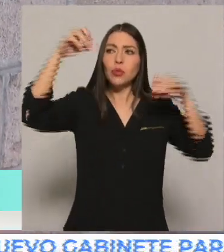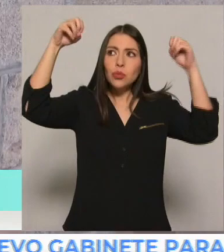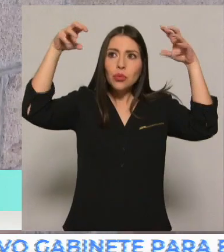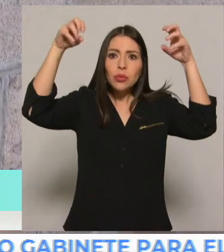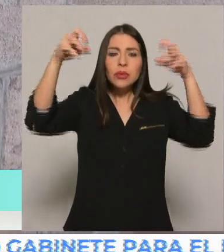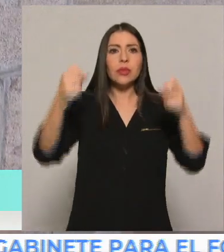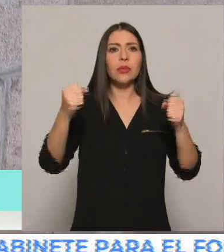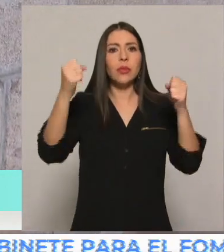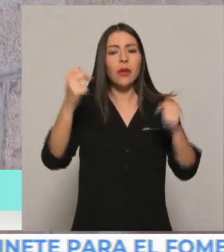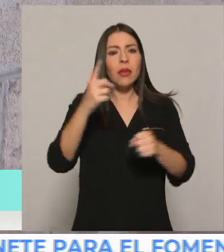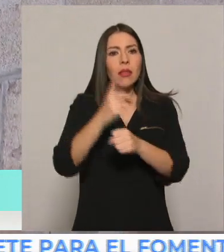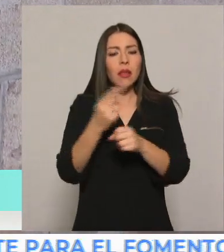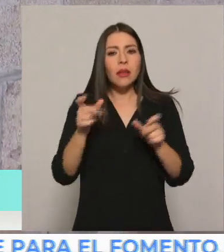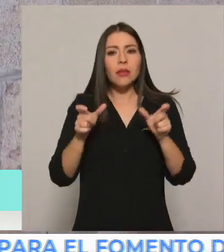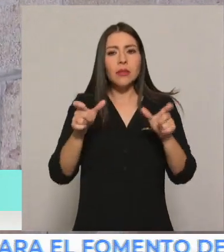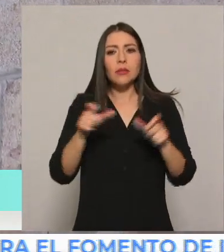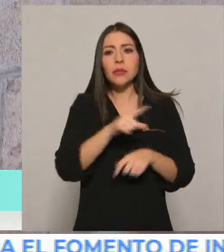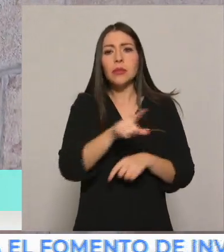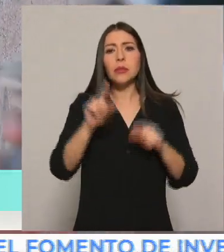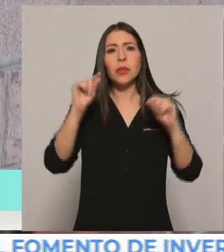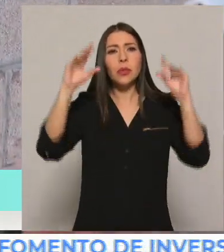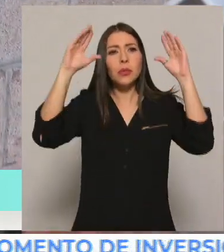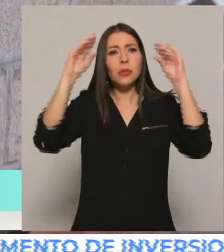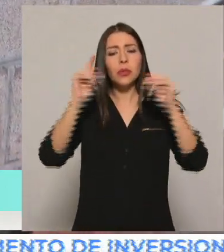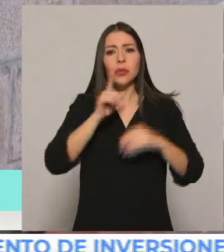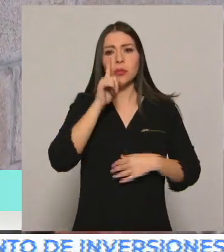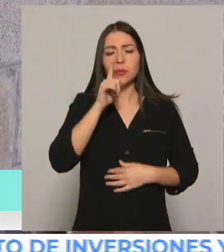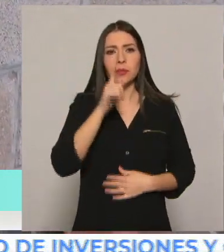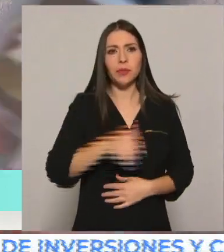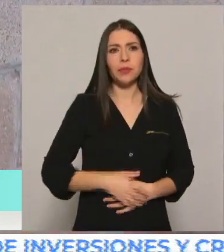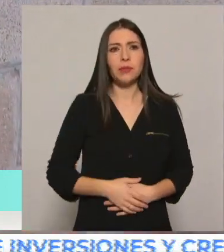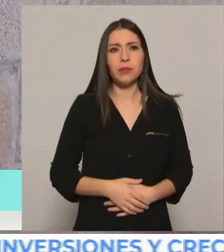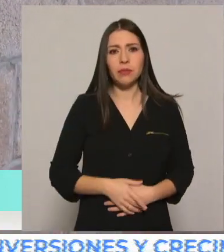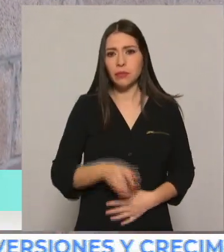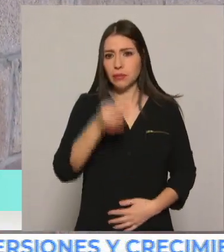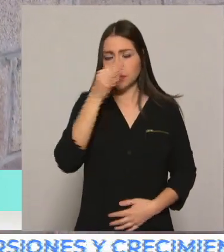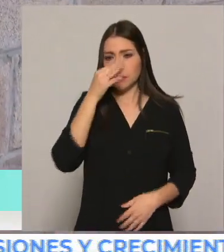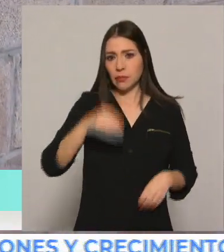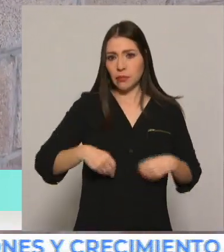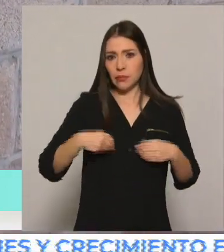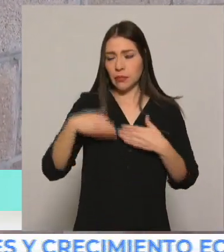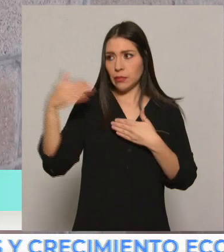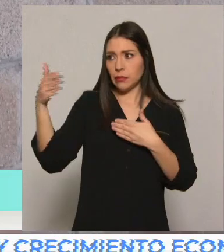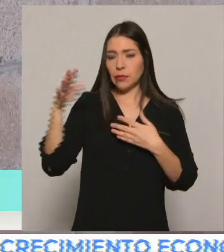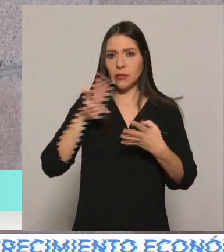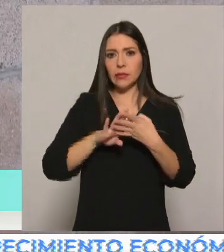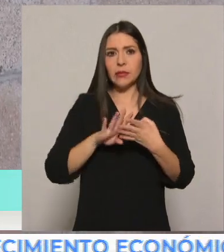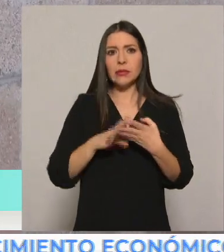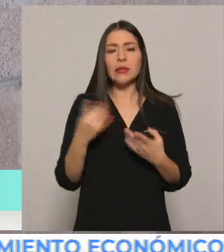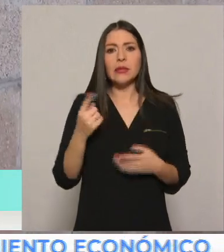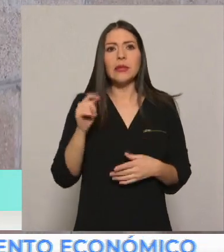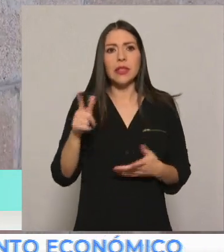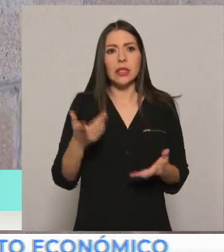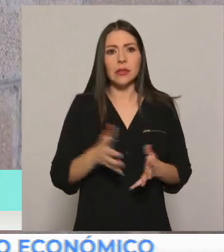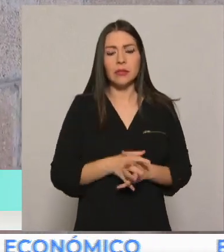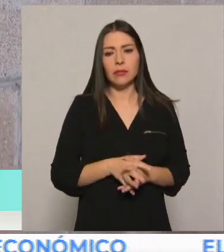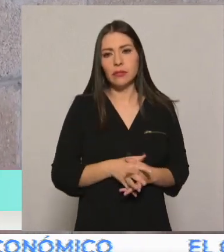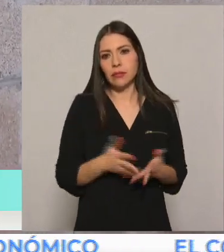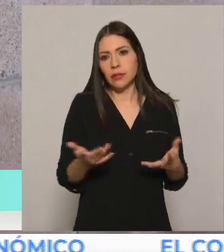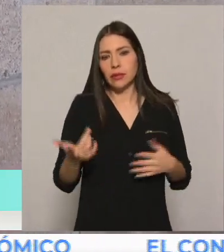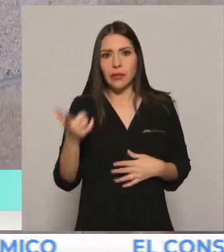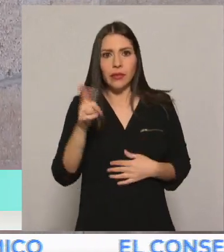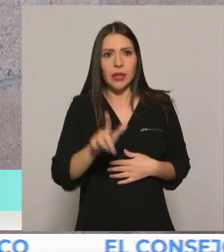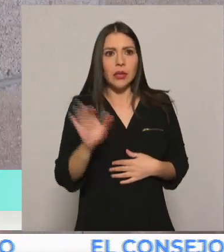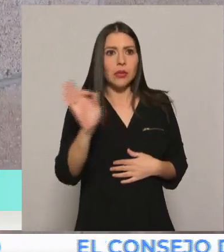porque casi no hay mucha luz. ¿Cómo es vivir al lado de un reclusorio? Pues feo, porque estás temeroso de que se